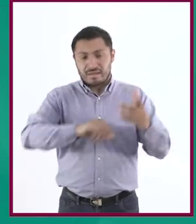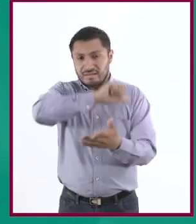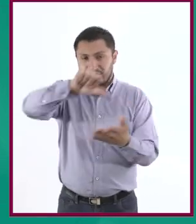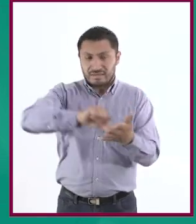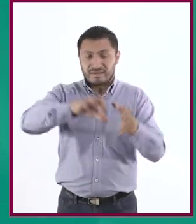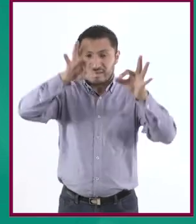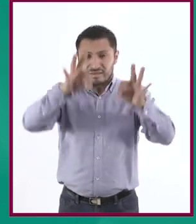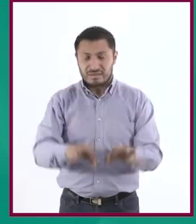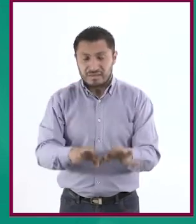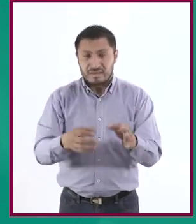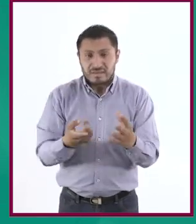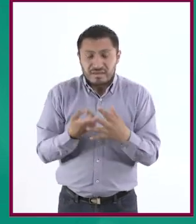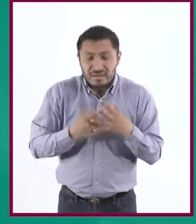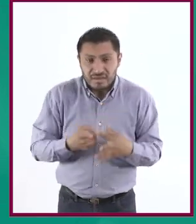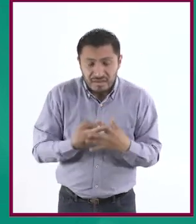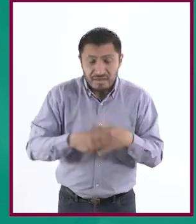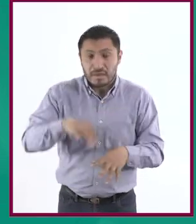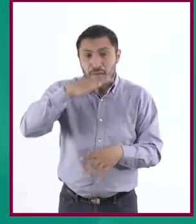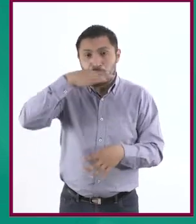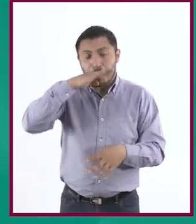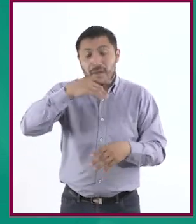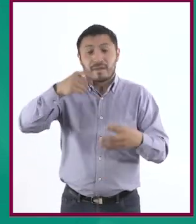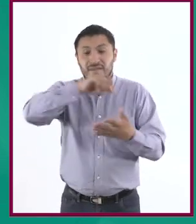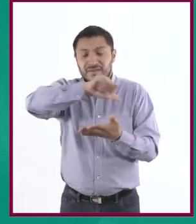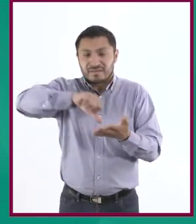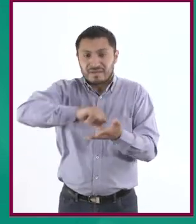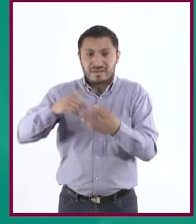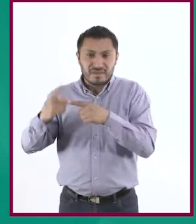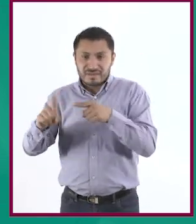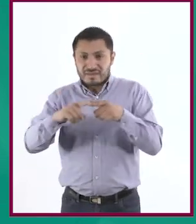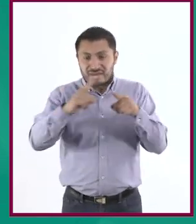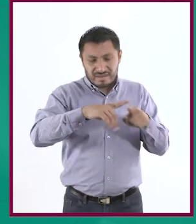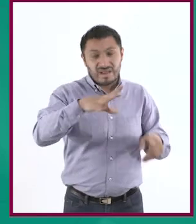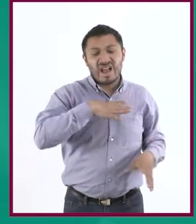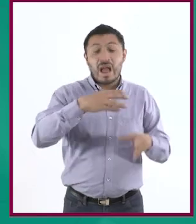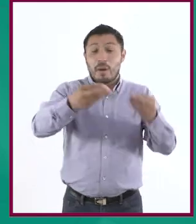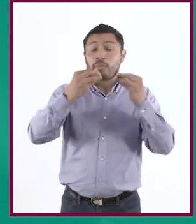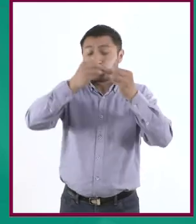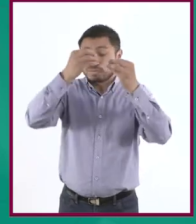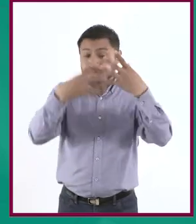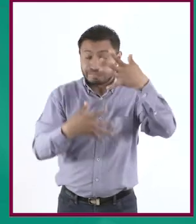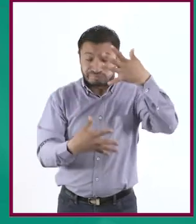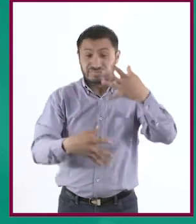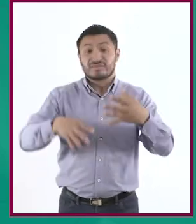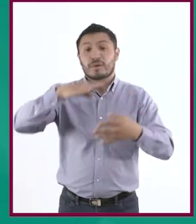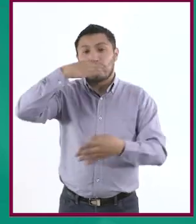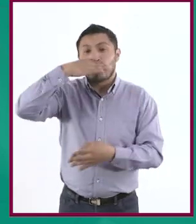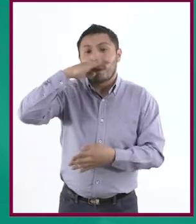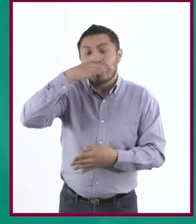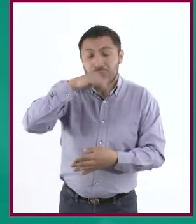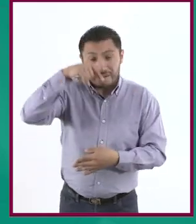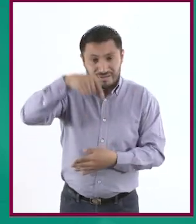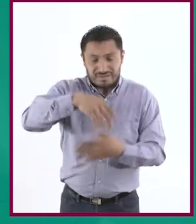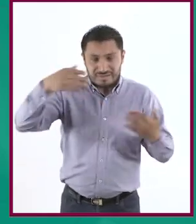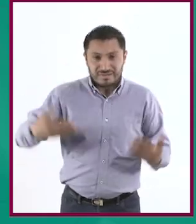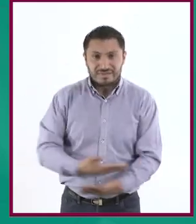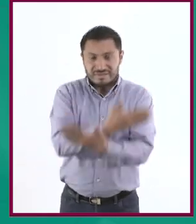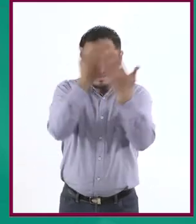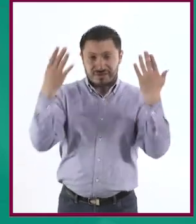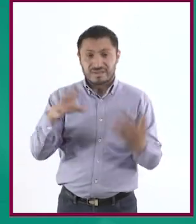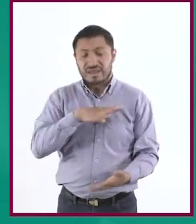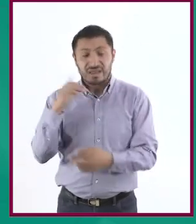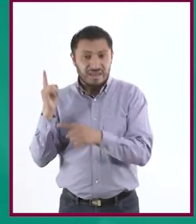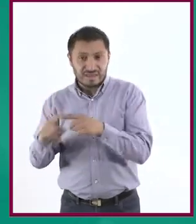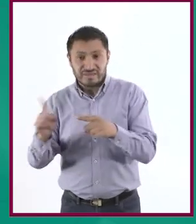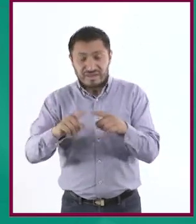del maíz, es centro de diversidad también. Tenemos una gran cantidad de maíces nativos, varían los